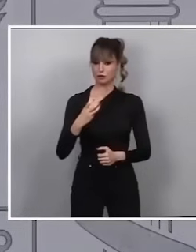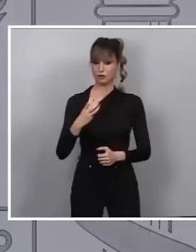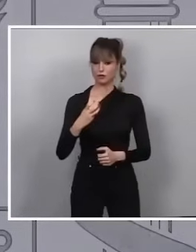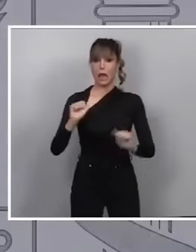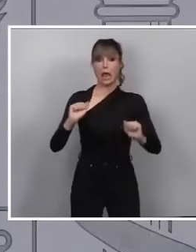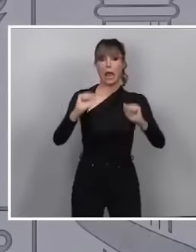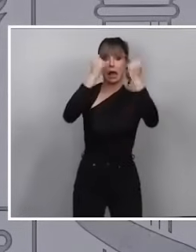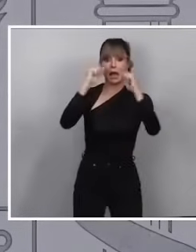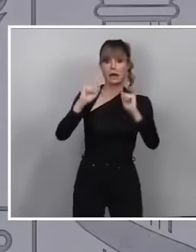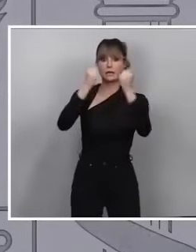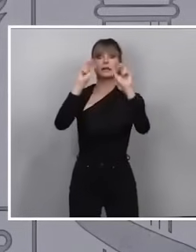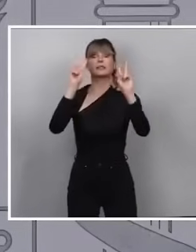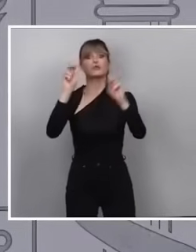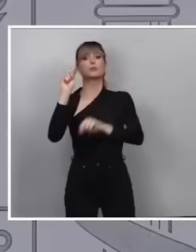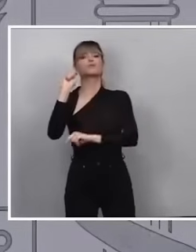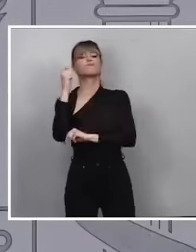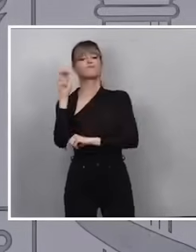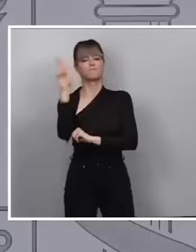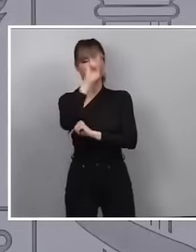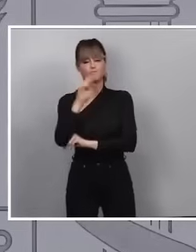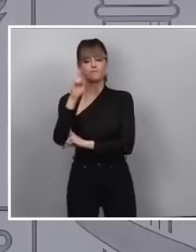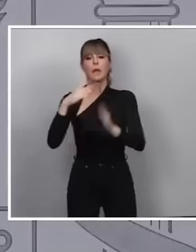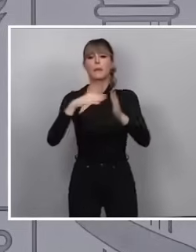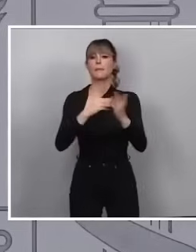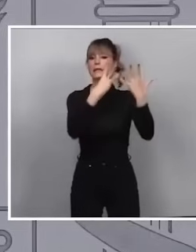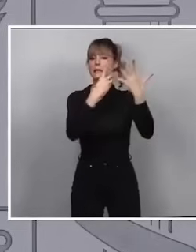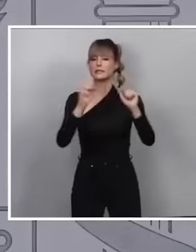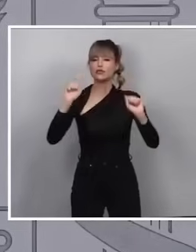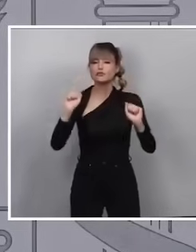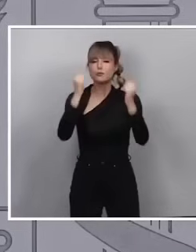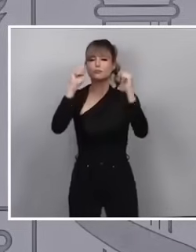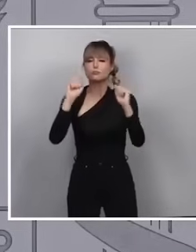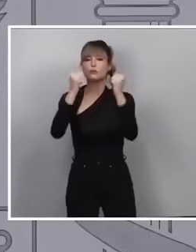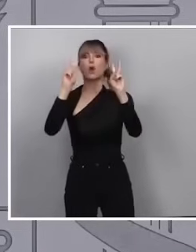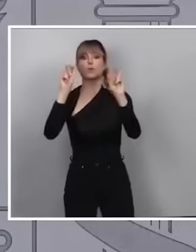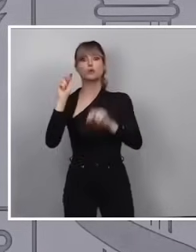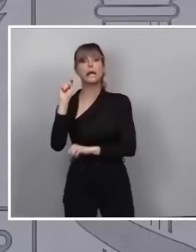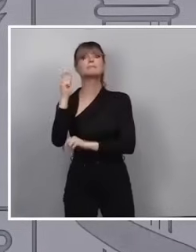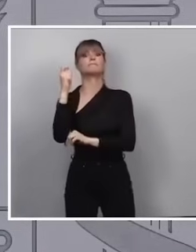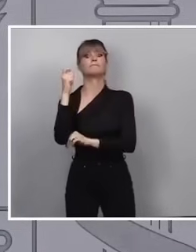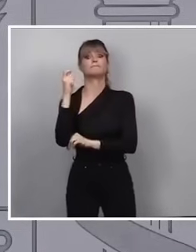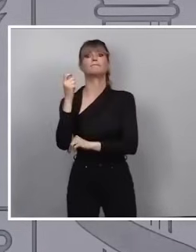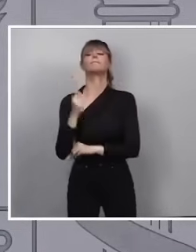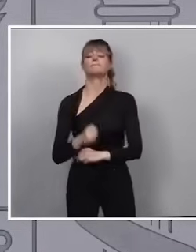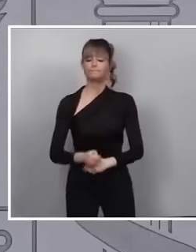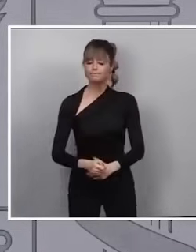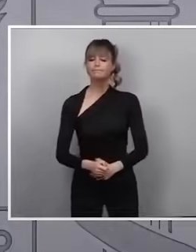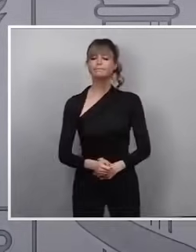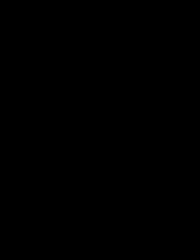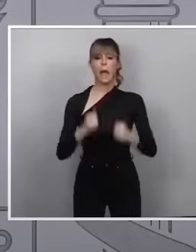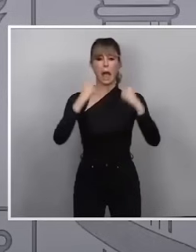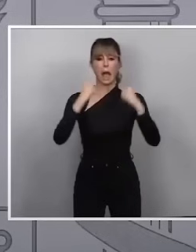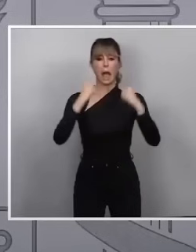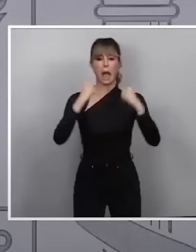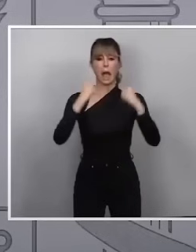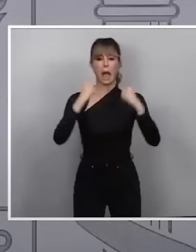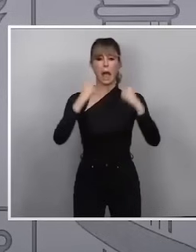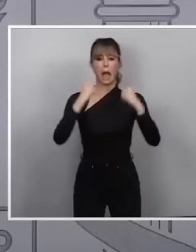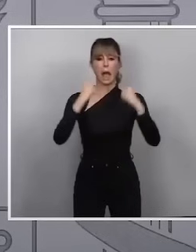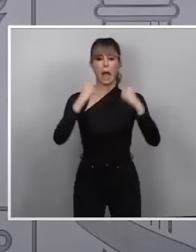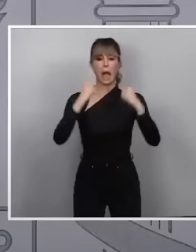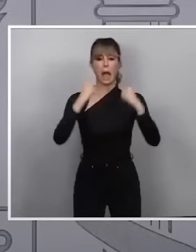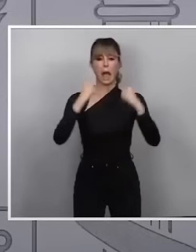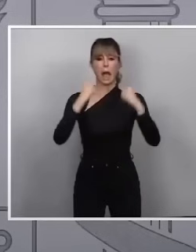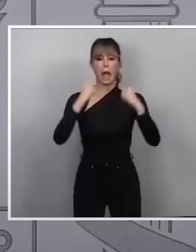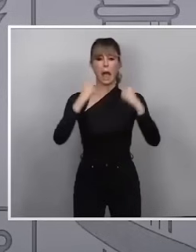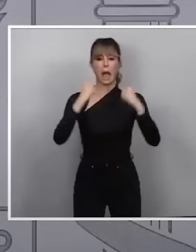nuevos rescates insisto 1300 nuevos rescates ha asistido también a las autoridades Cómo te lo tira